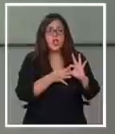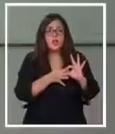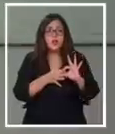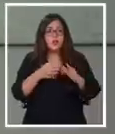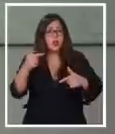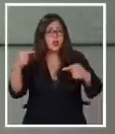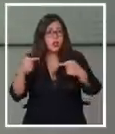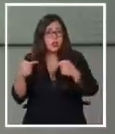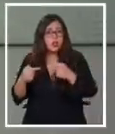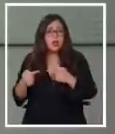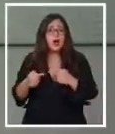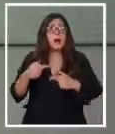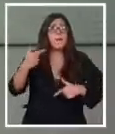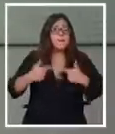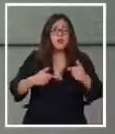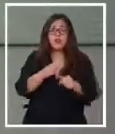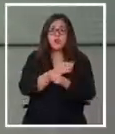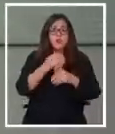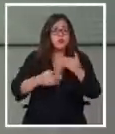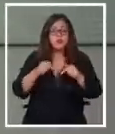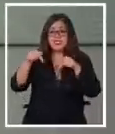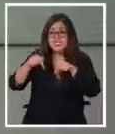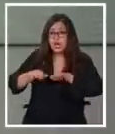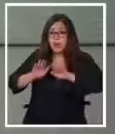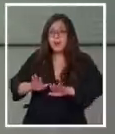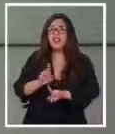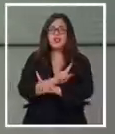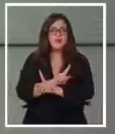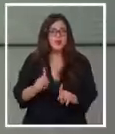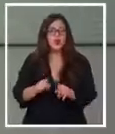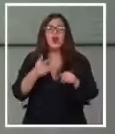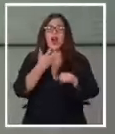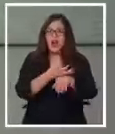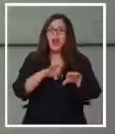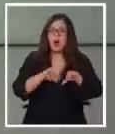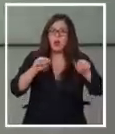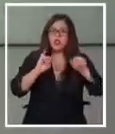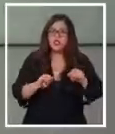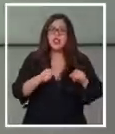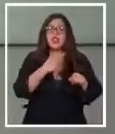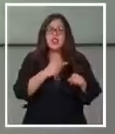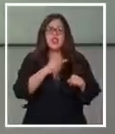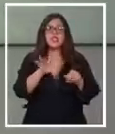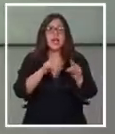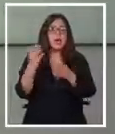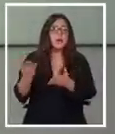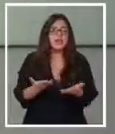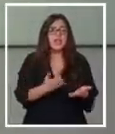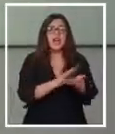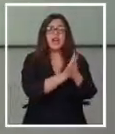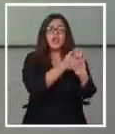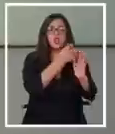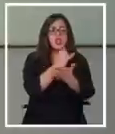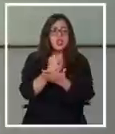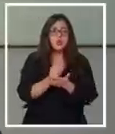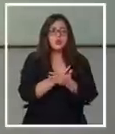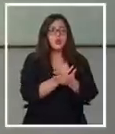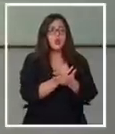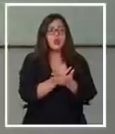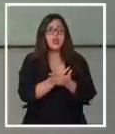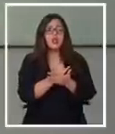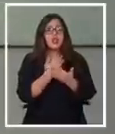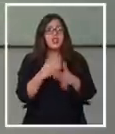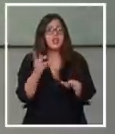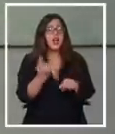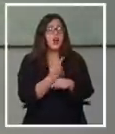adelante no podemos seguir esperando yo creo que hoy día hay un consenso y quiero invitar a todos los sectores a que seamos parte de este mismo no lanzamos el